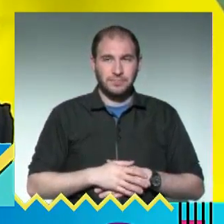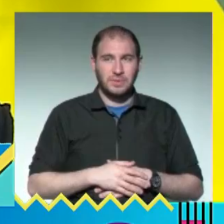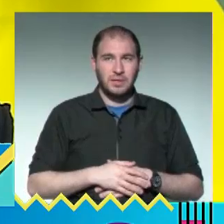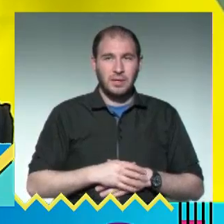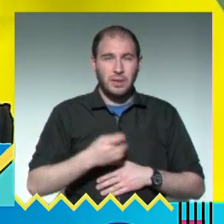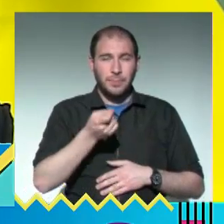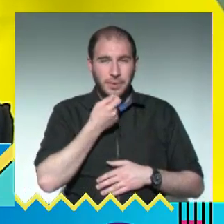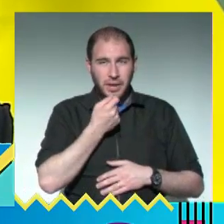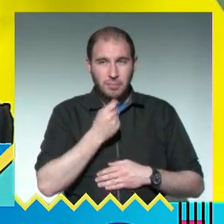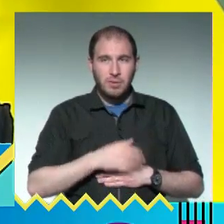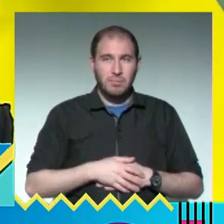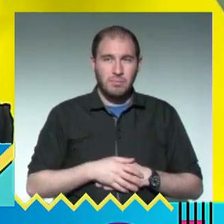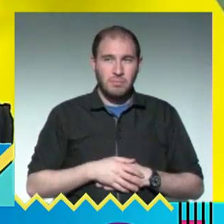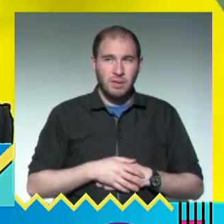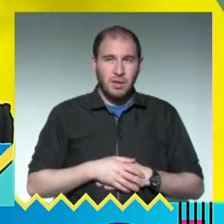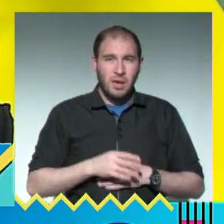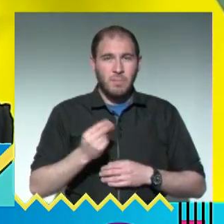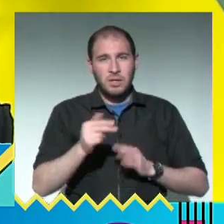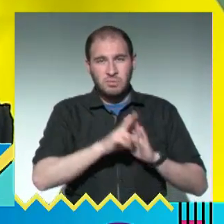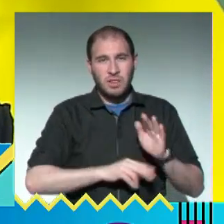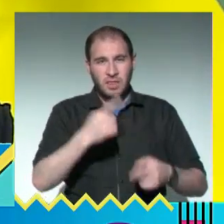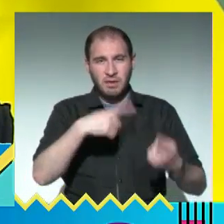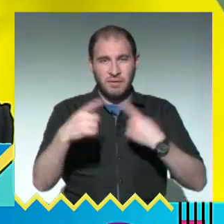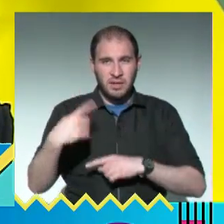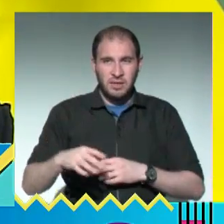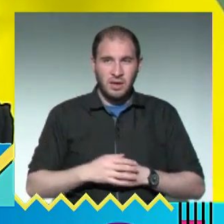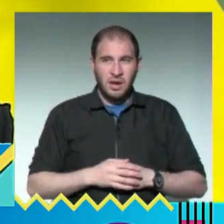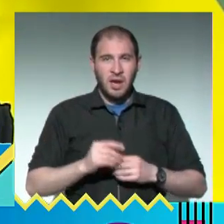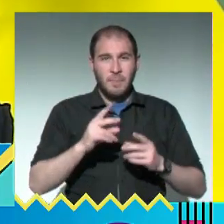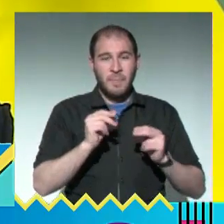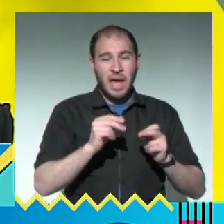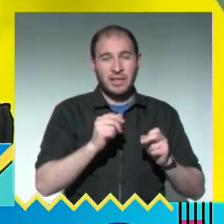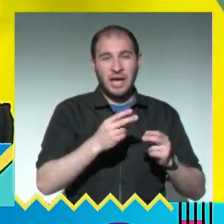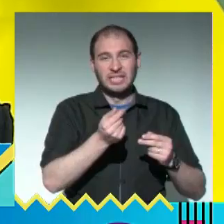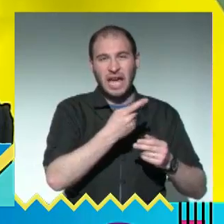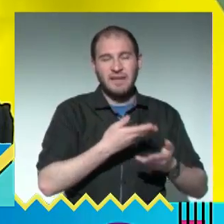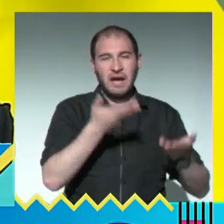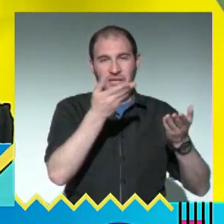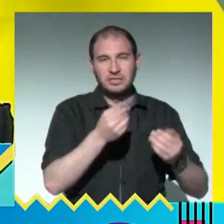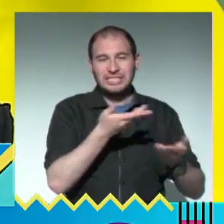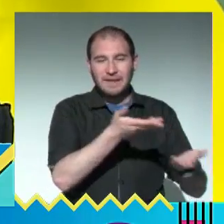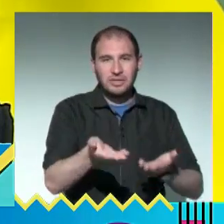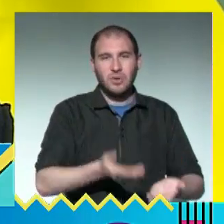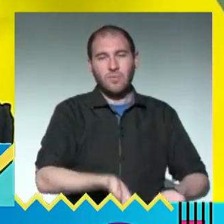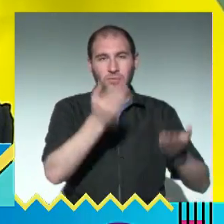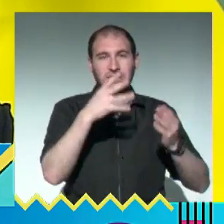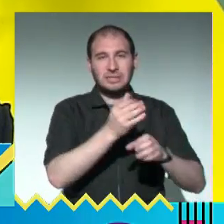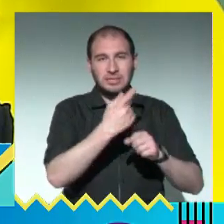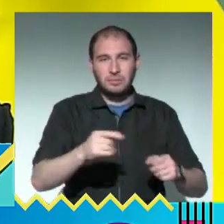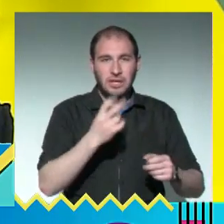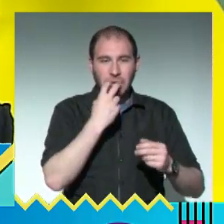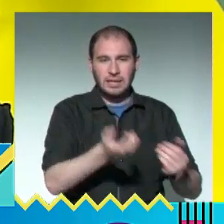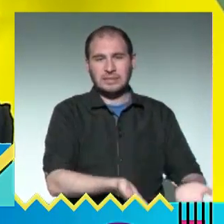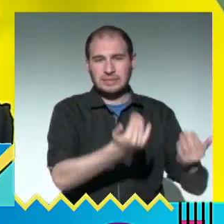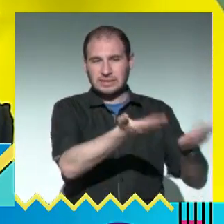vemos los diferentes presupuestos, sacamos la plata de los tarifazos y del transporte y de la